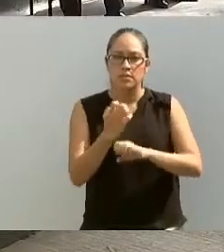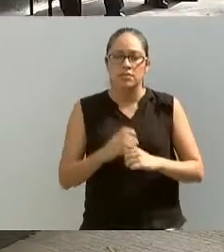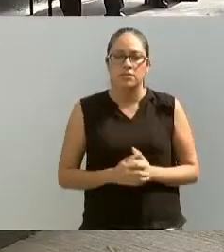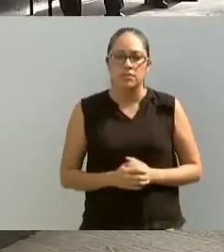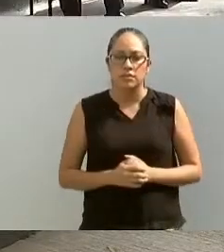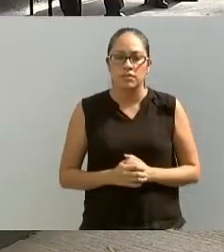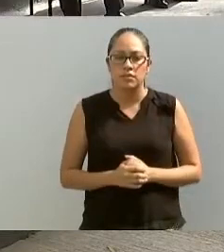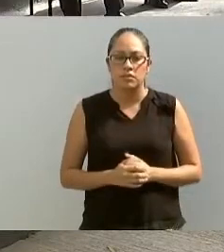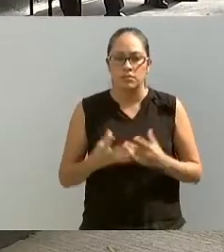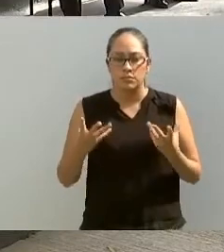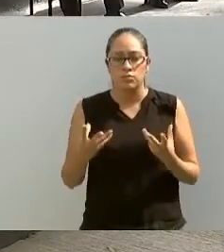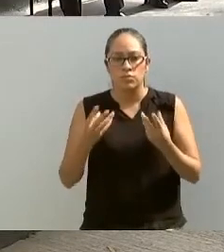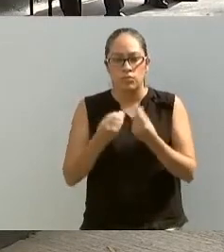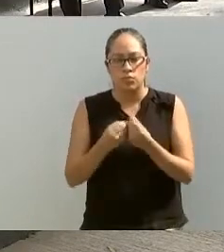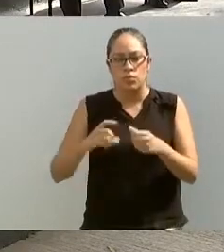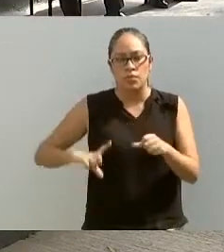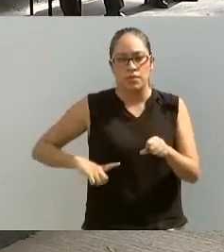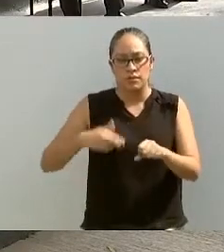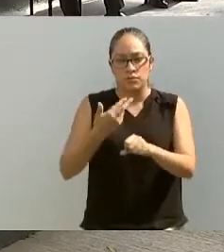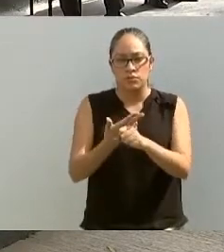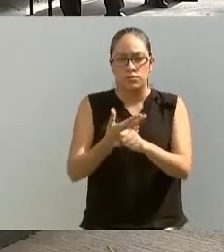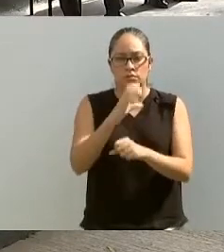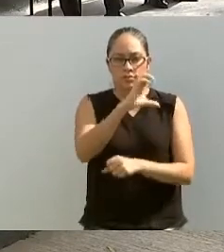con el gobernador Cuauhtémoc Blanco,